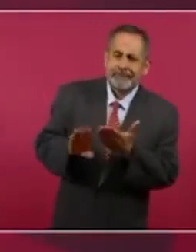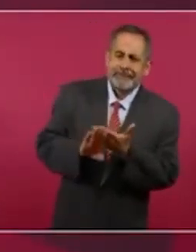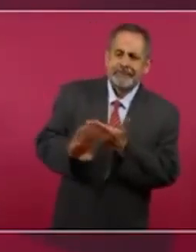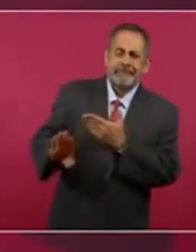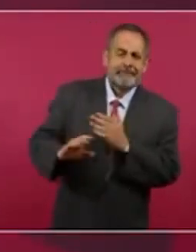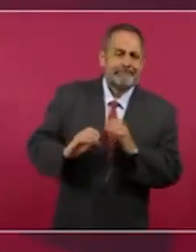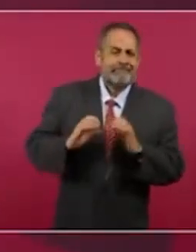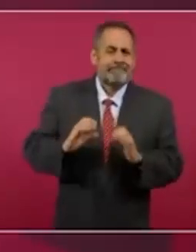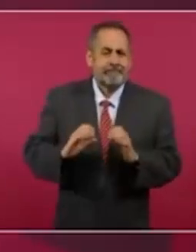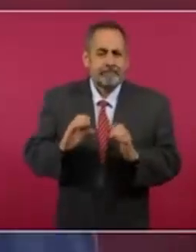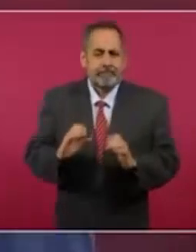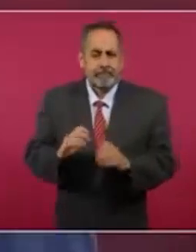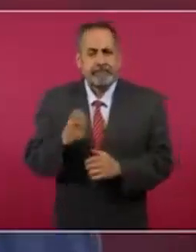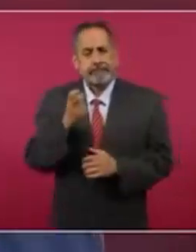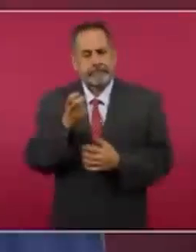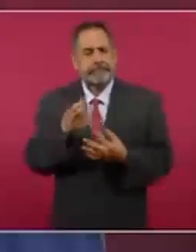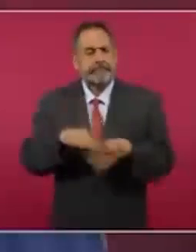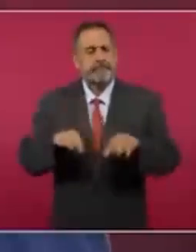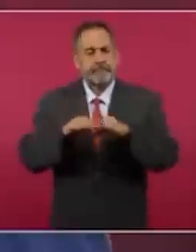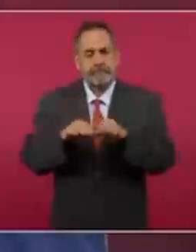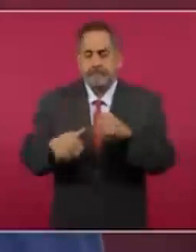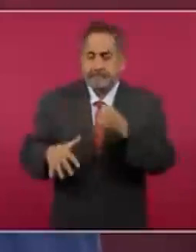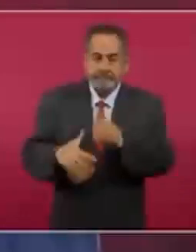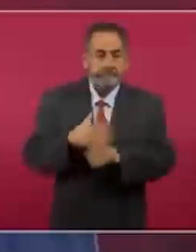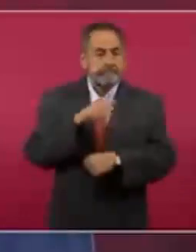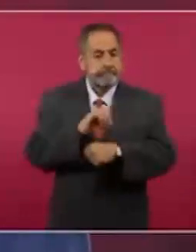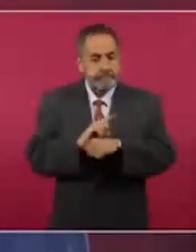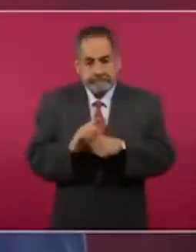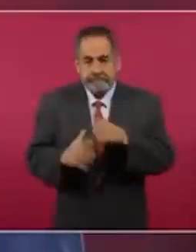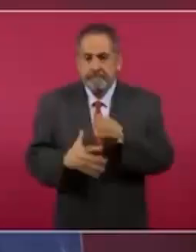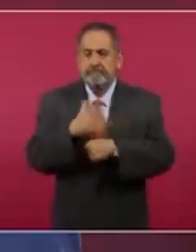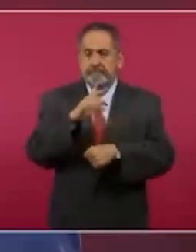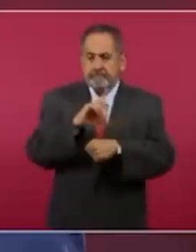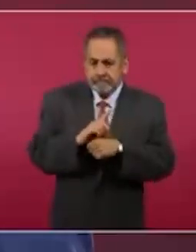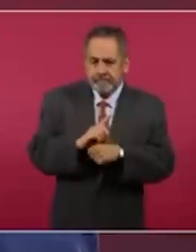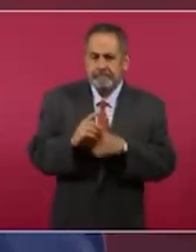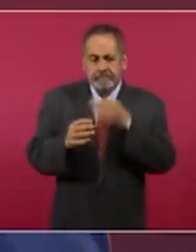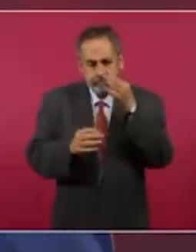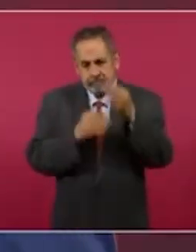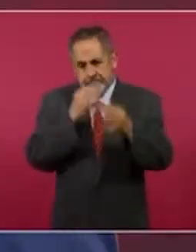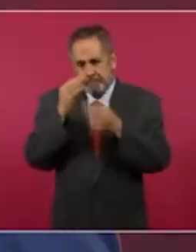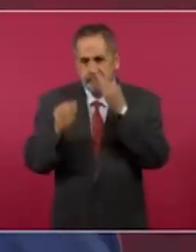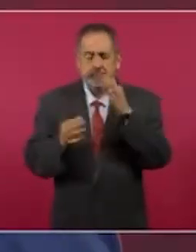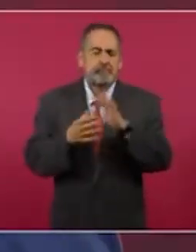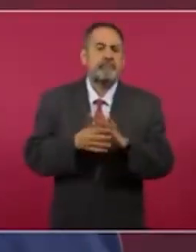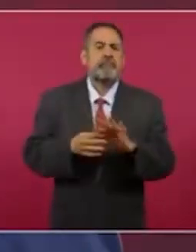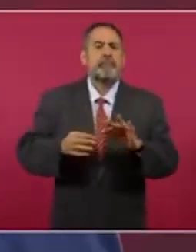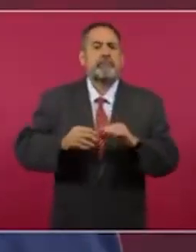es muy importante. Cada 15 días vamos a estar